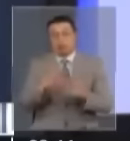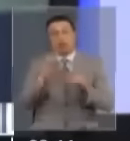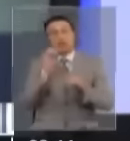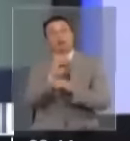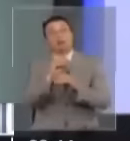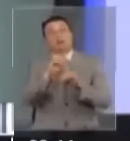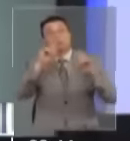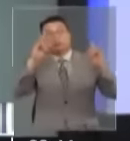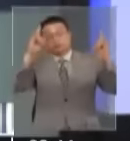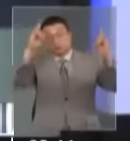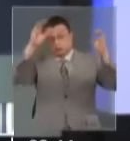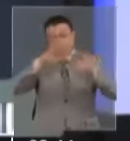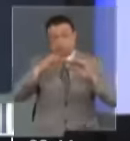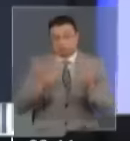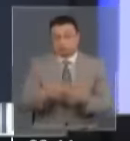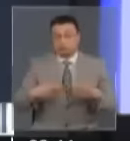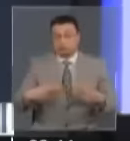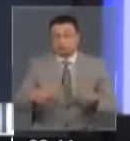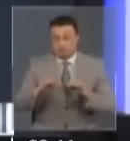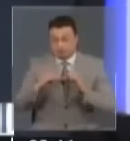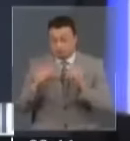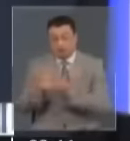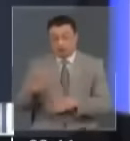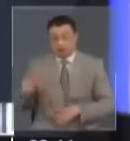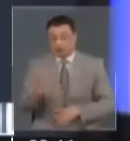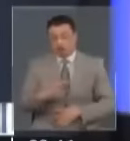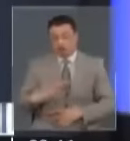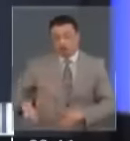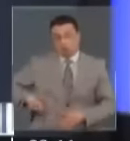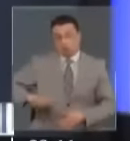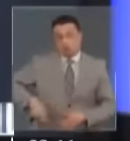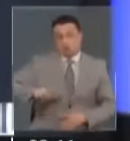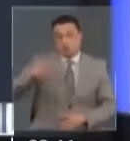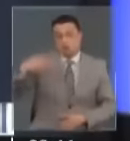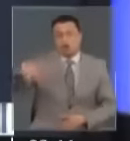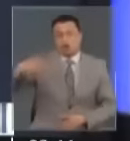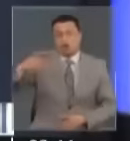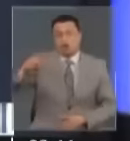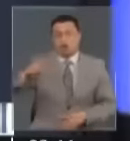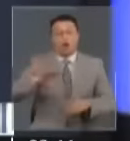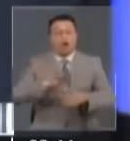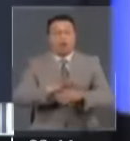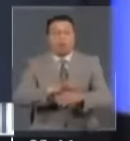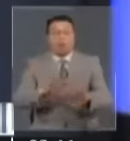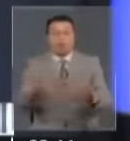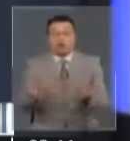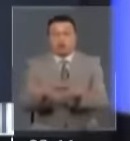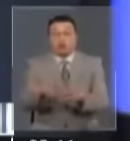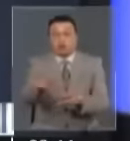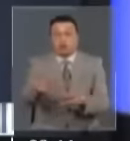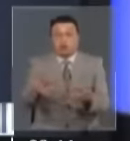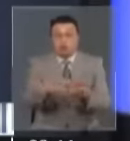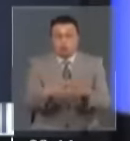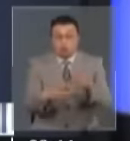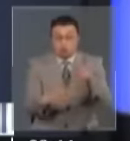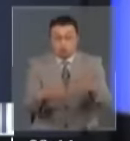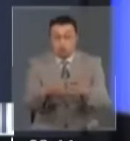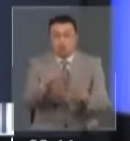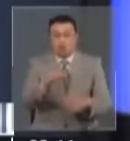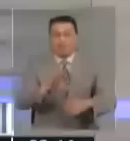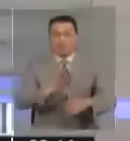ese edificio, que es plata de todo el uñoino, entregárselo a un grupo de médicos, que era uno nomás en realidad, no era un grupo de